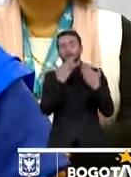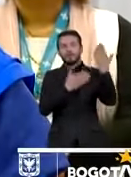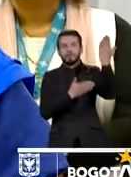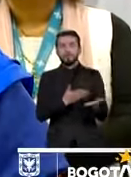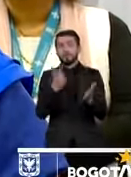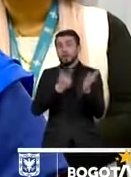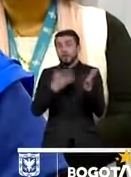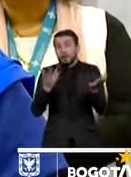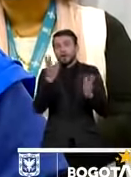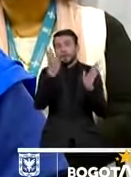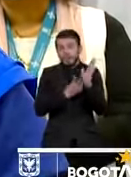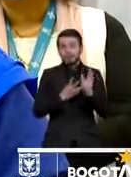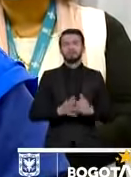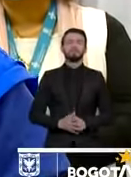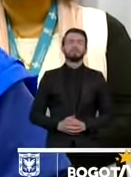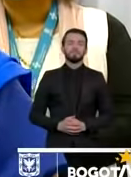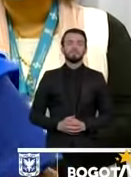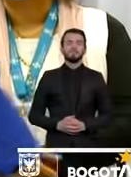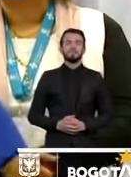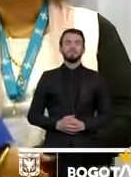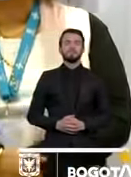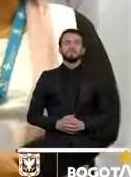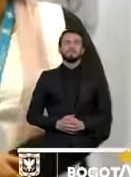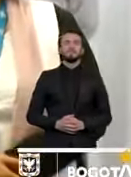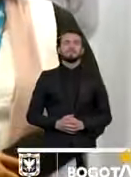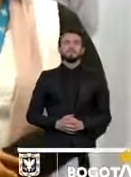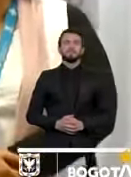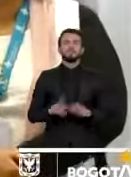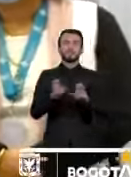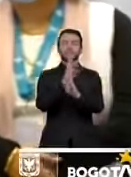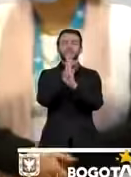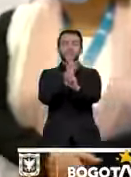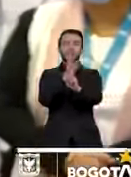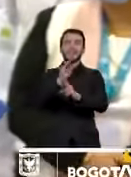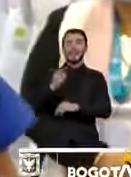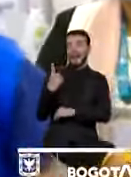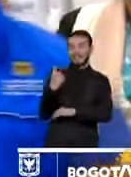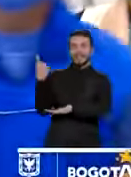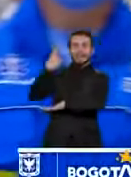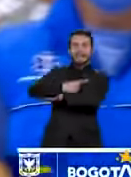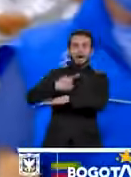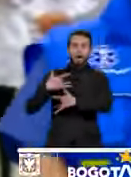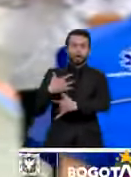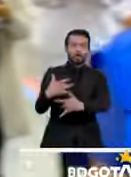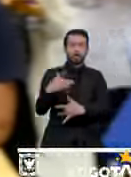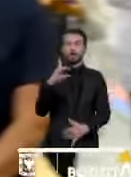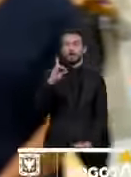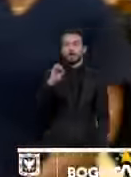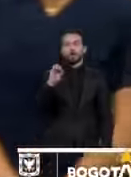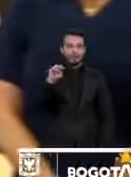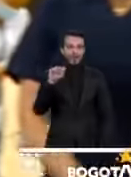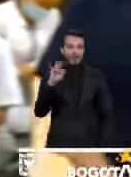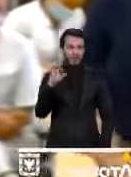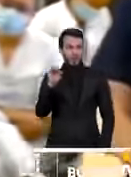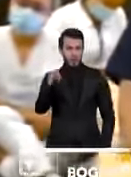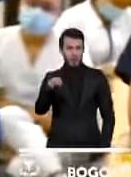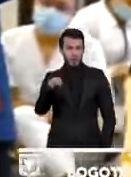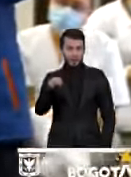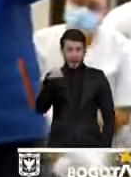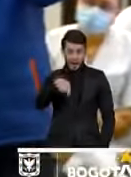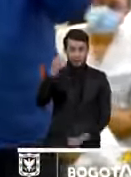piensa invertir dineros de la Donatón para el sector salud o incluso para seguir financiando el hospital de Corferias? ¿De dónde han salido los recursos